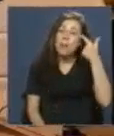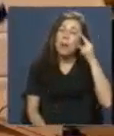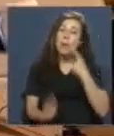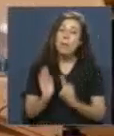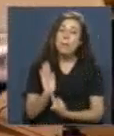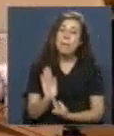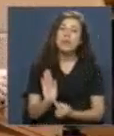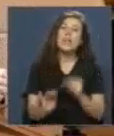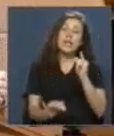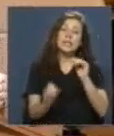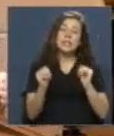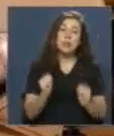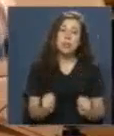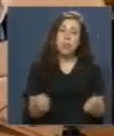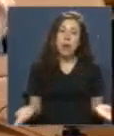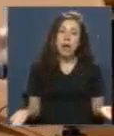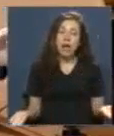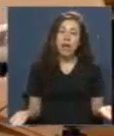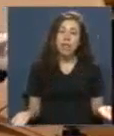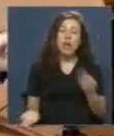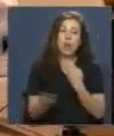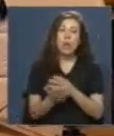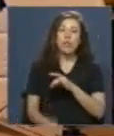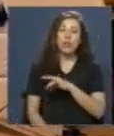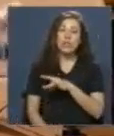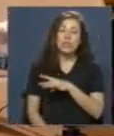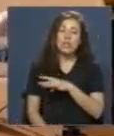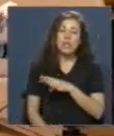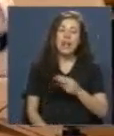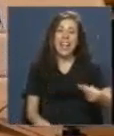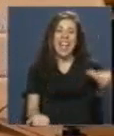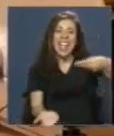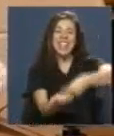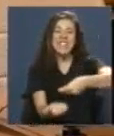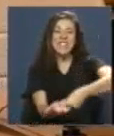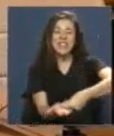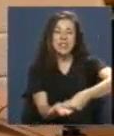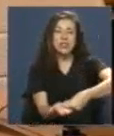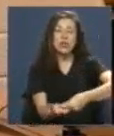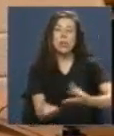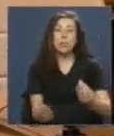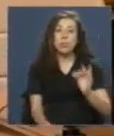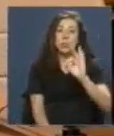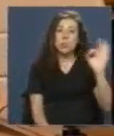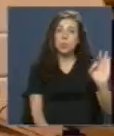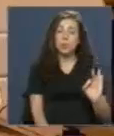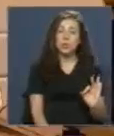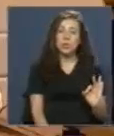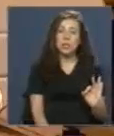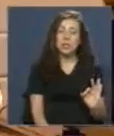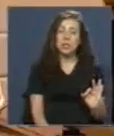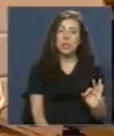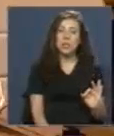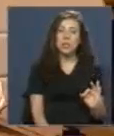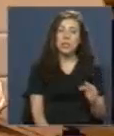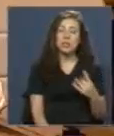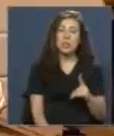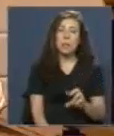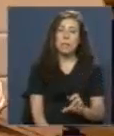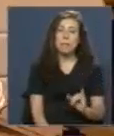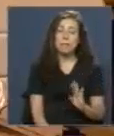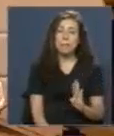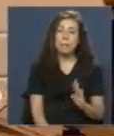demuestra que se puede. Cuando Chile invirtió un gran porcentaje de su Producto